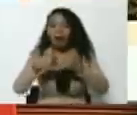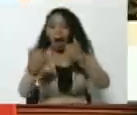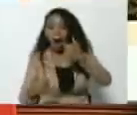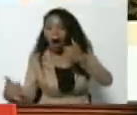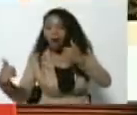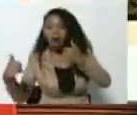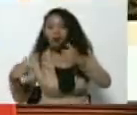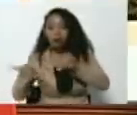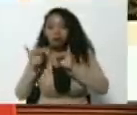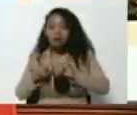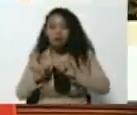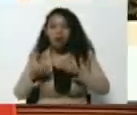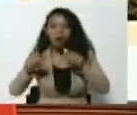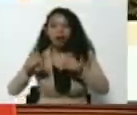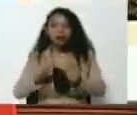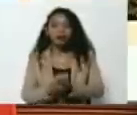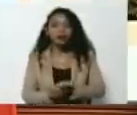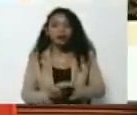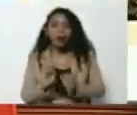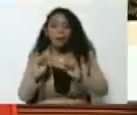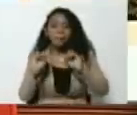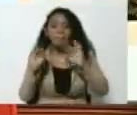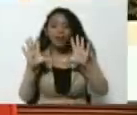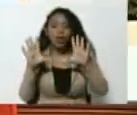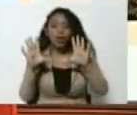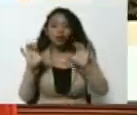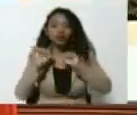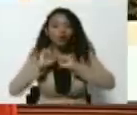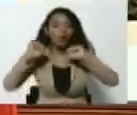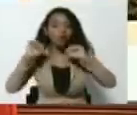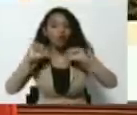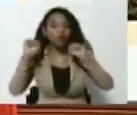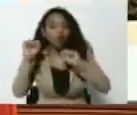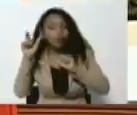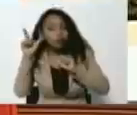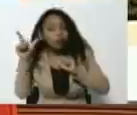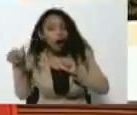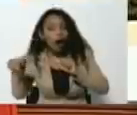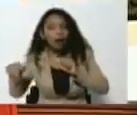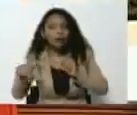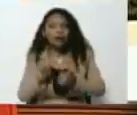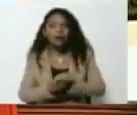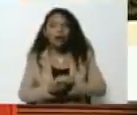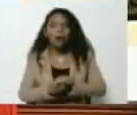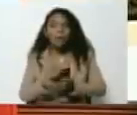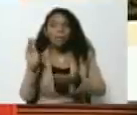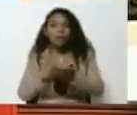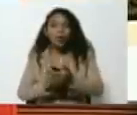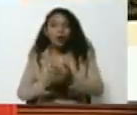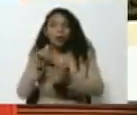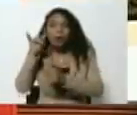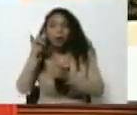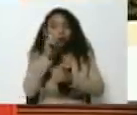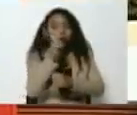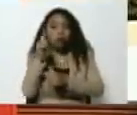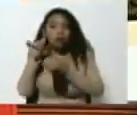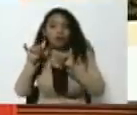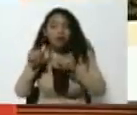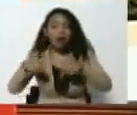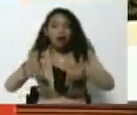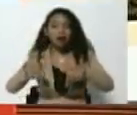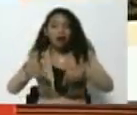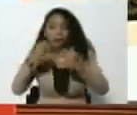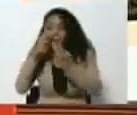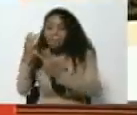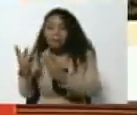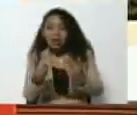mismos que están aquí. Prendan las cornetas, estas mismas que están aquí. Pongan las cámaras, estas mismas que están aquí.